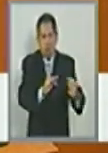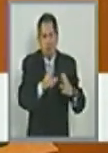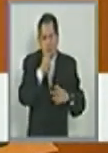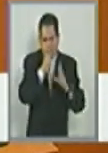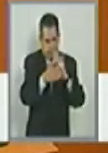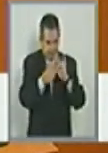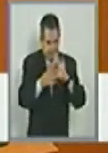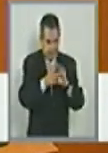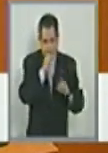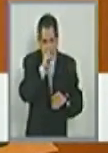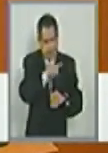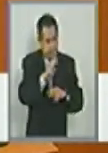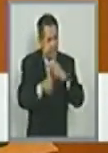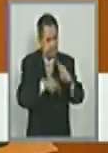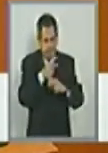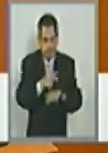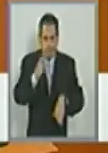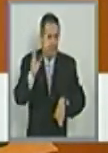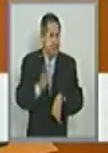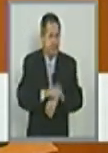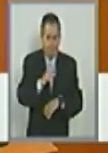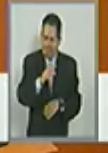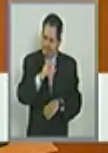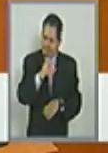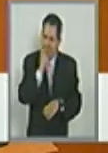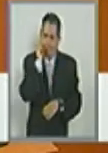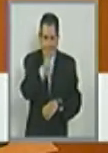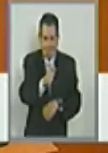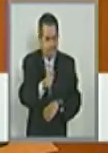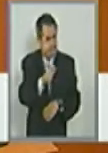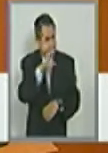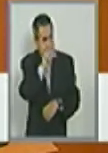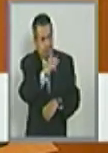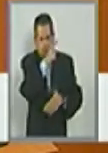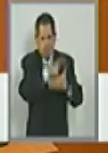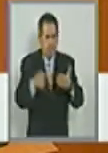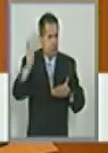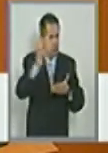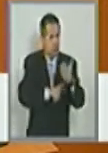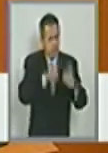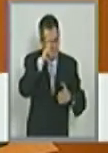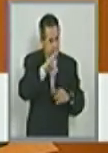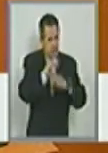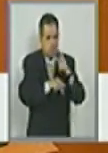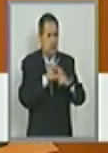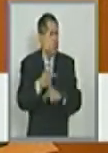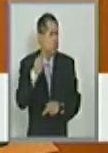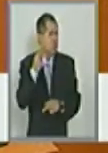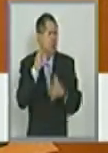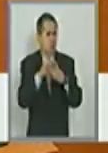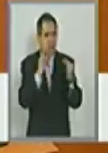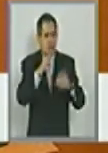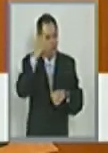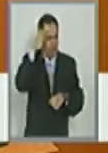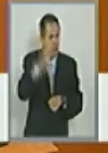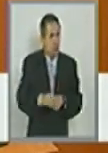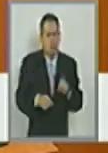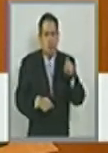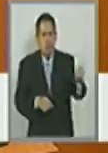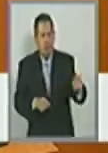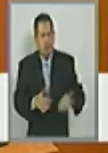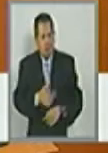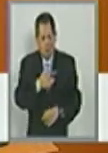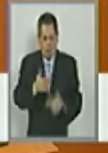y también expresamos nuestra más categórica y enérgica condena ante la política cruel